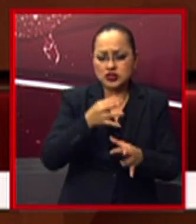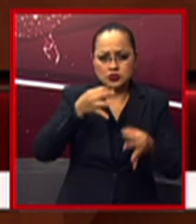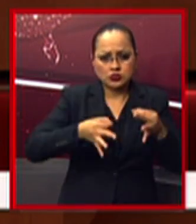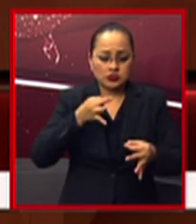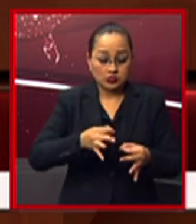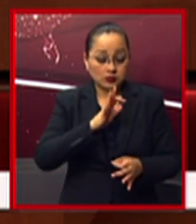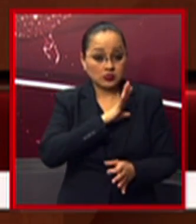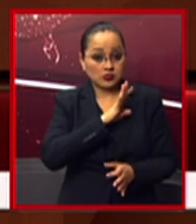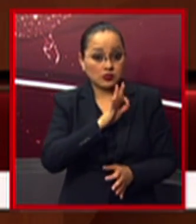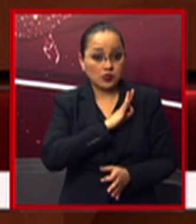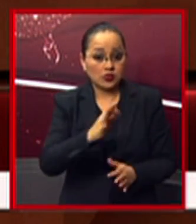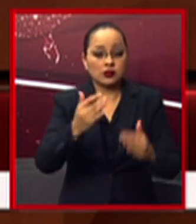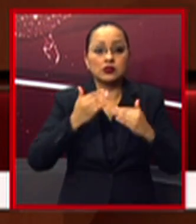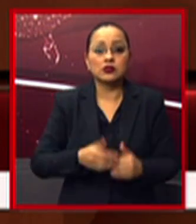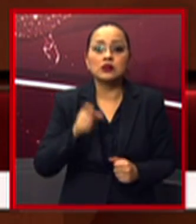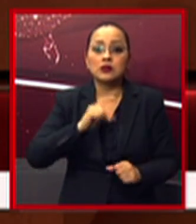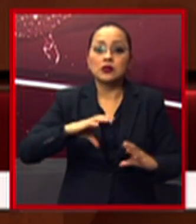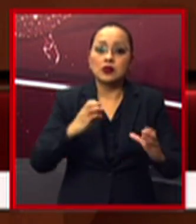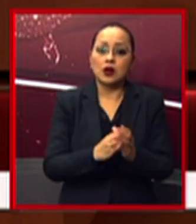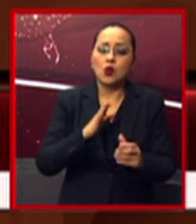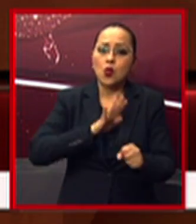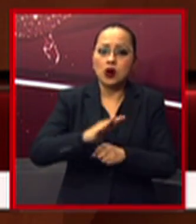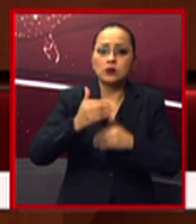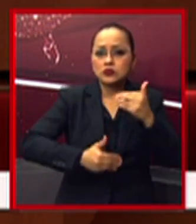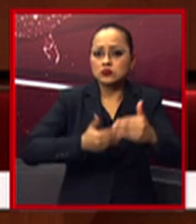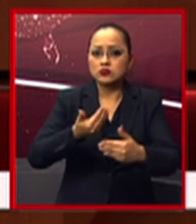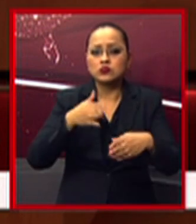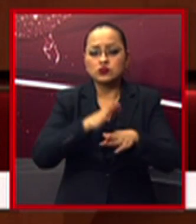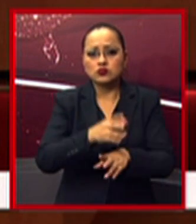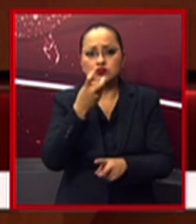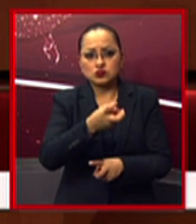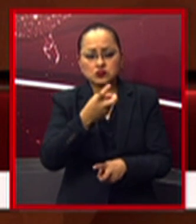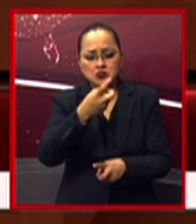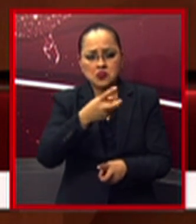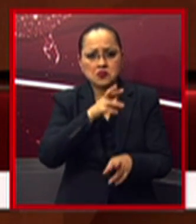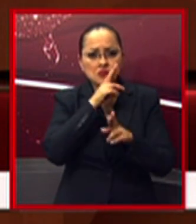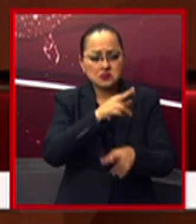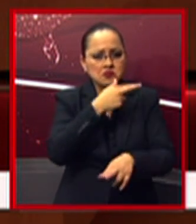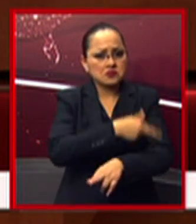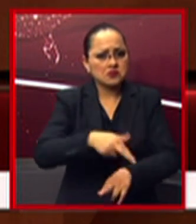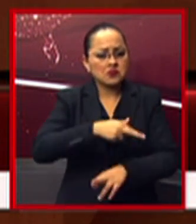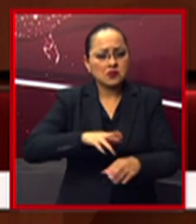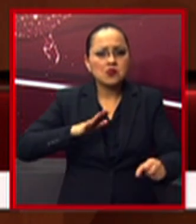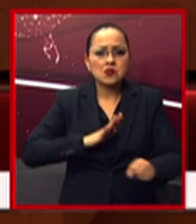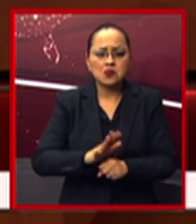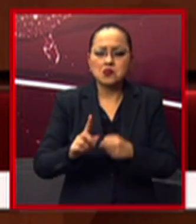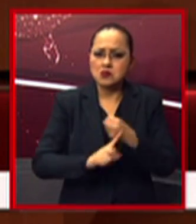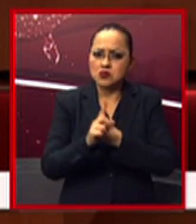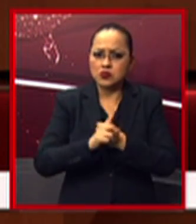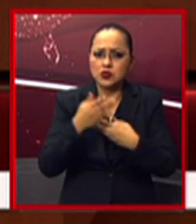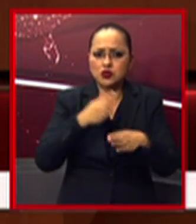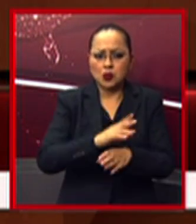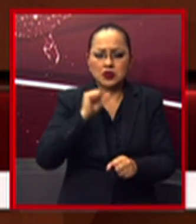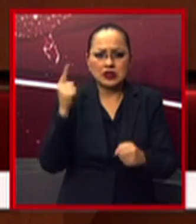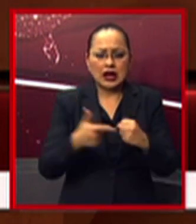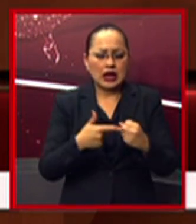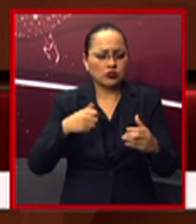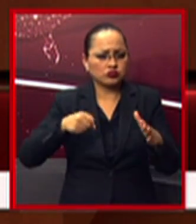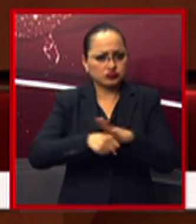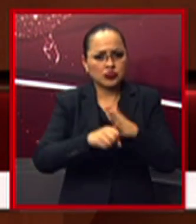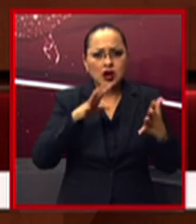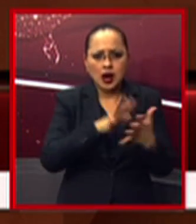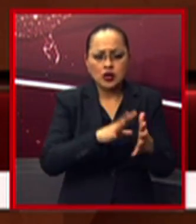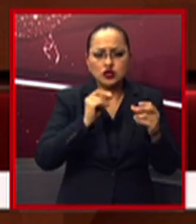judicial. Asimismo, el de establecer los procedimientos para resolver las controversias que surjan con motivo de la ejecución penal